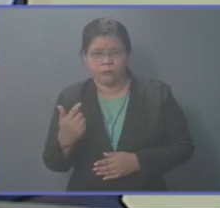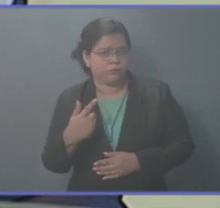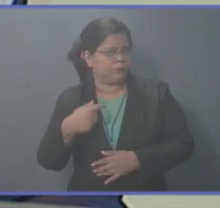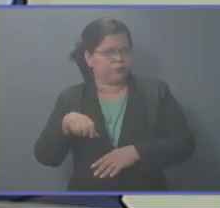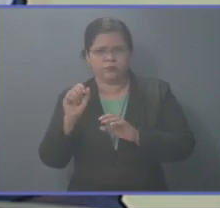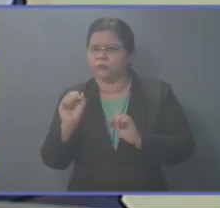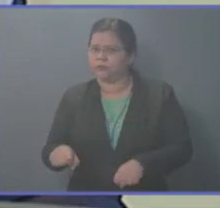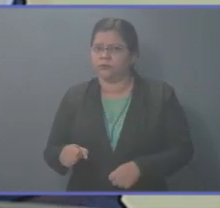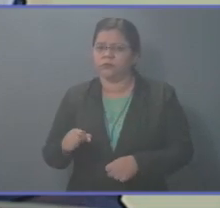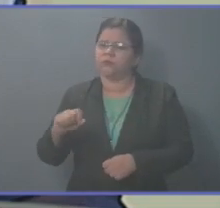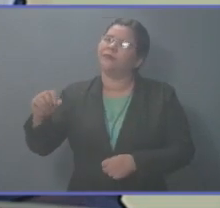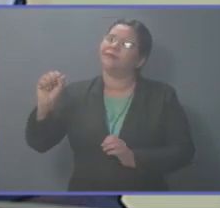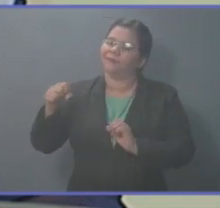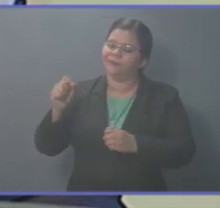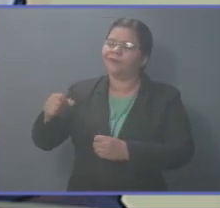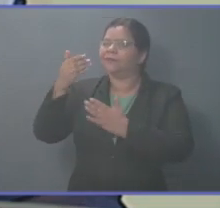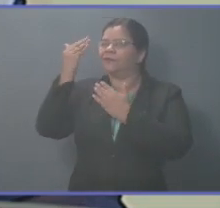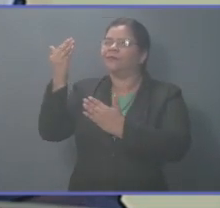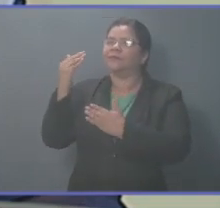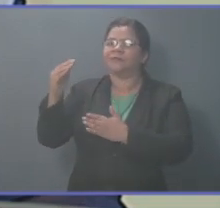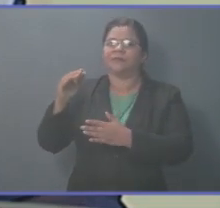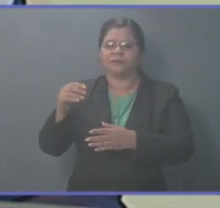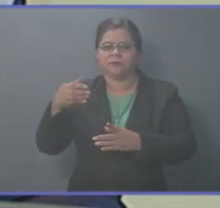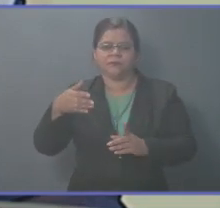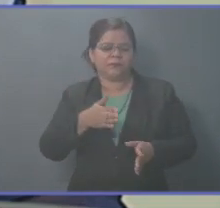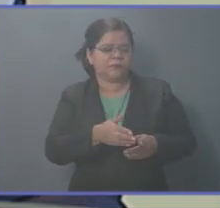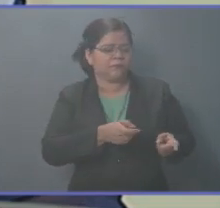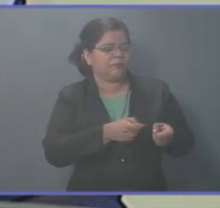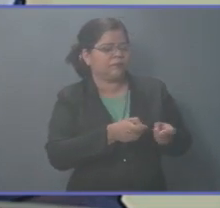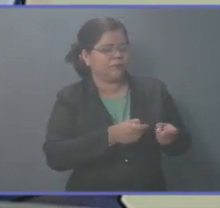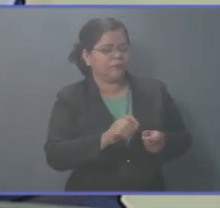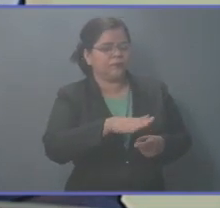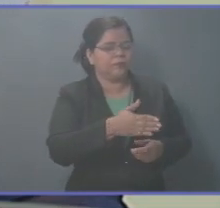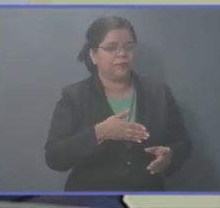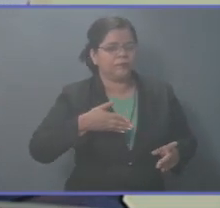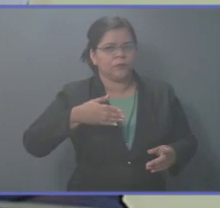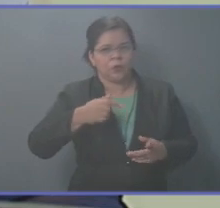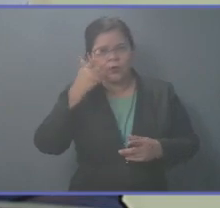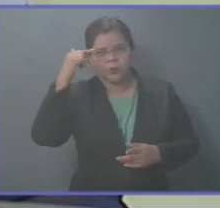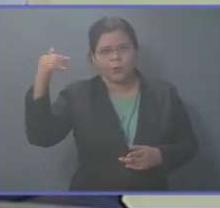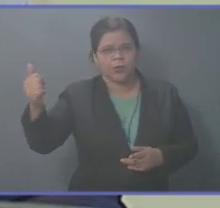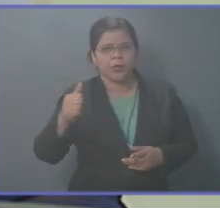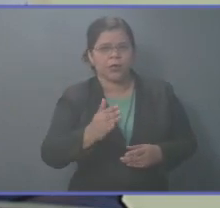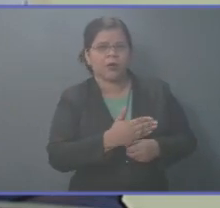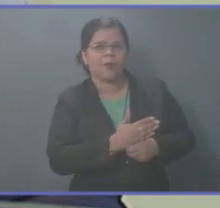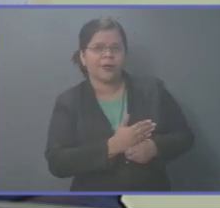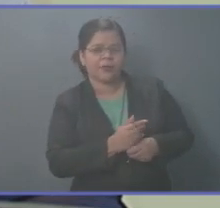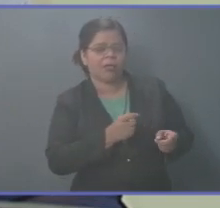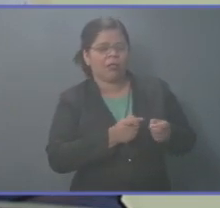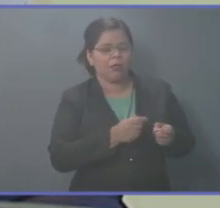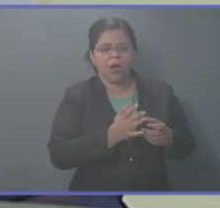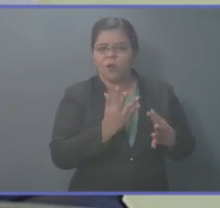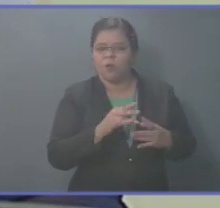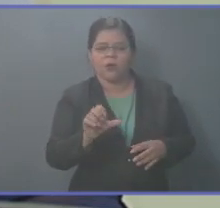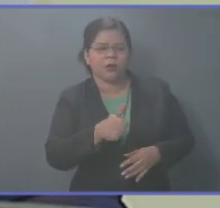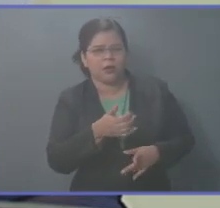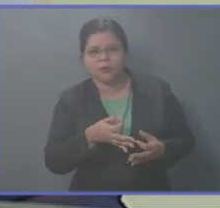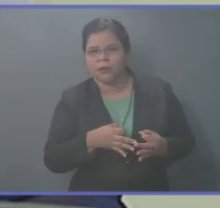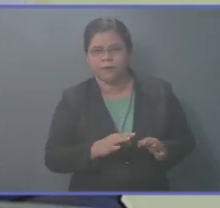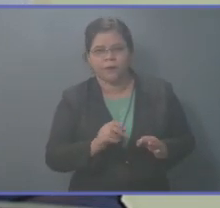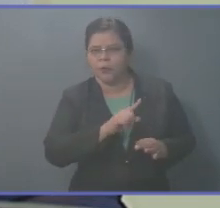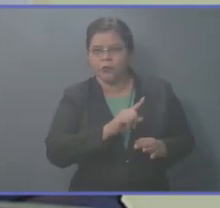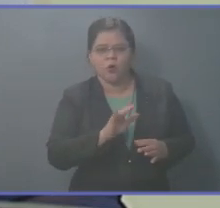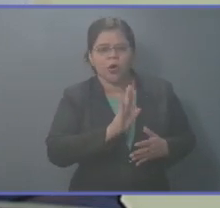ser usado con fines políticos, personales o partidarios, ni con ningún otro que no sea el que